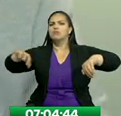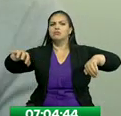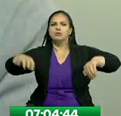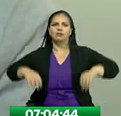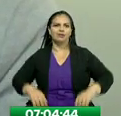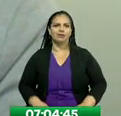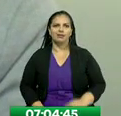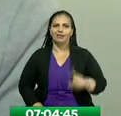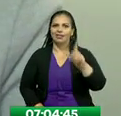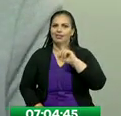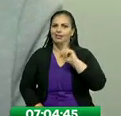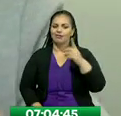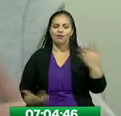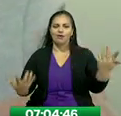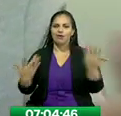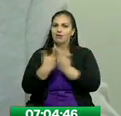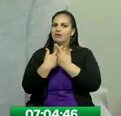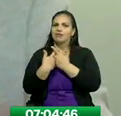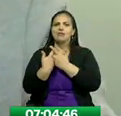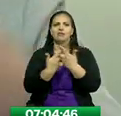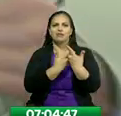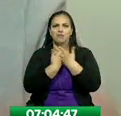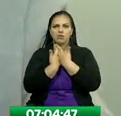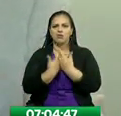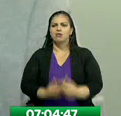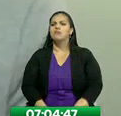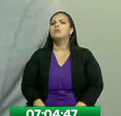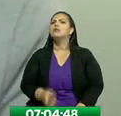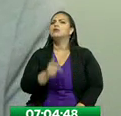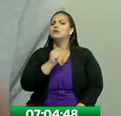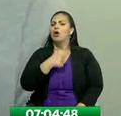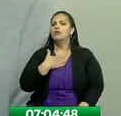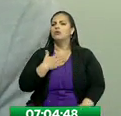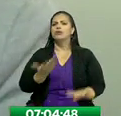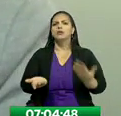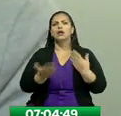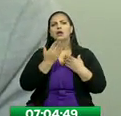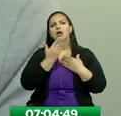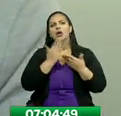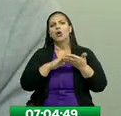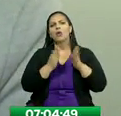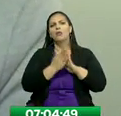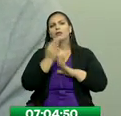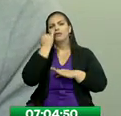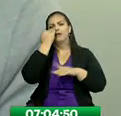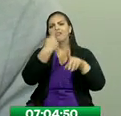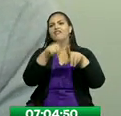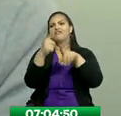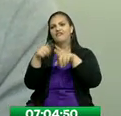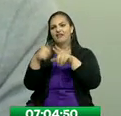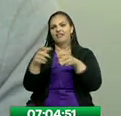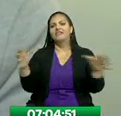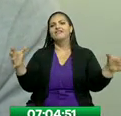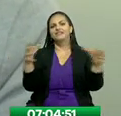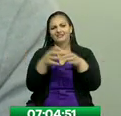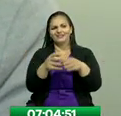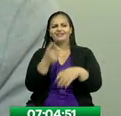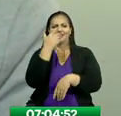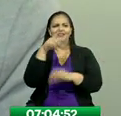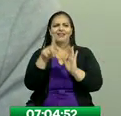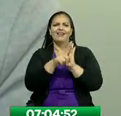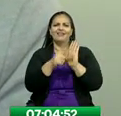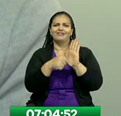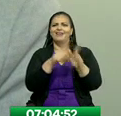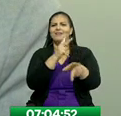una cosa que puedan coexistir un estado plurinacional en un estado multiétnico y otra cosa muy diferente es que la